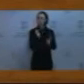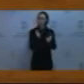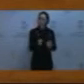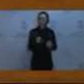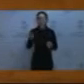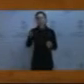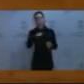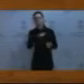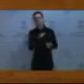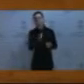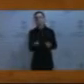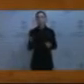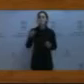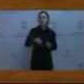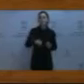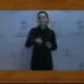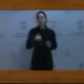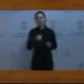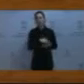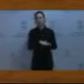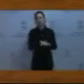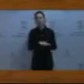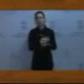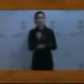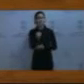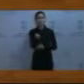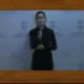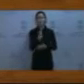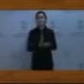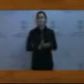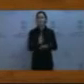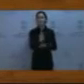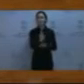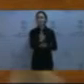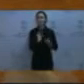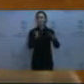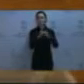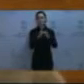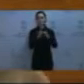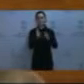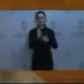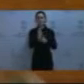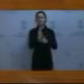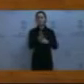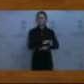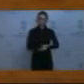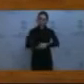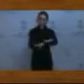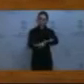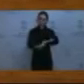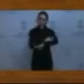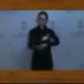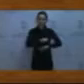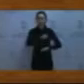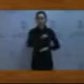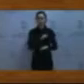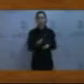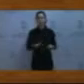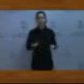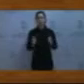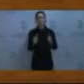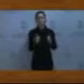además, añado, y por eso no vamos a apoyar la moción del grupo proponente, que el Gobierno de la Nación está